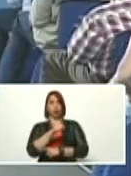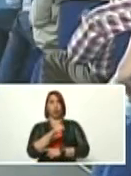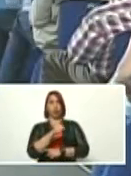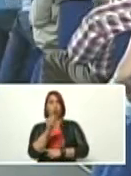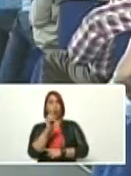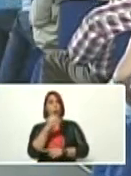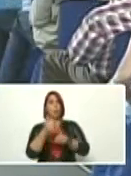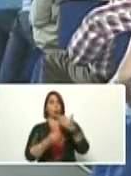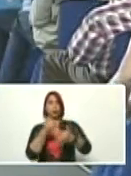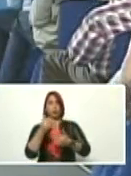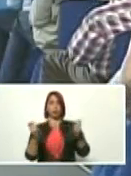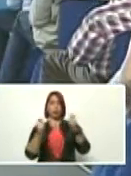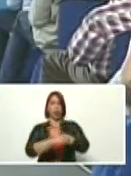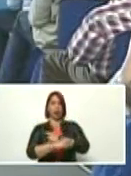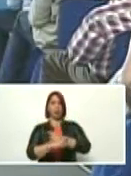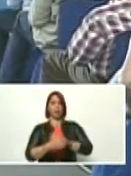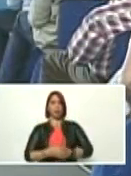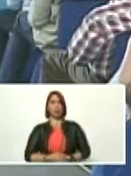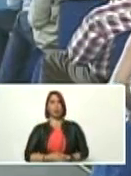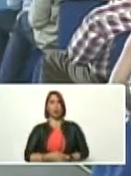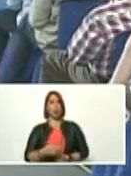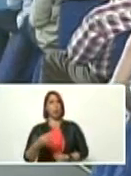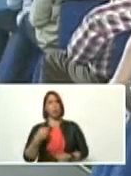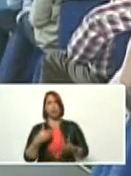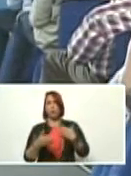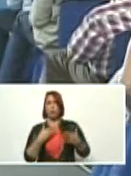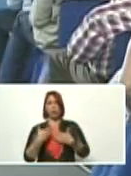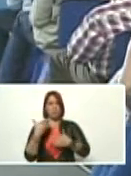un proceso de cambios, así sea progresista,